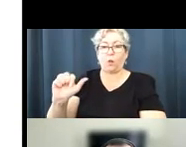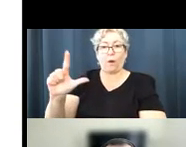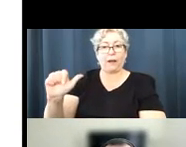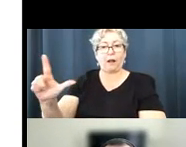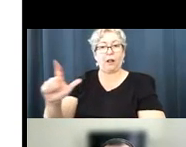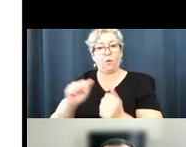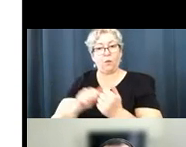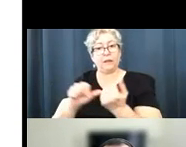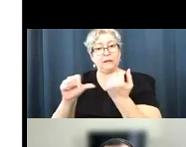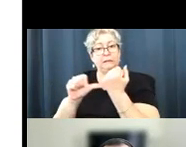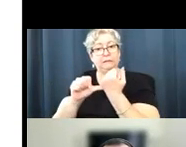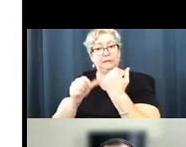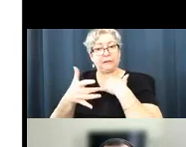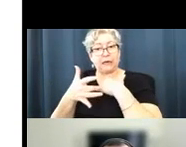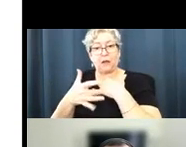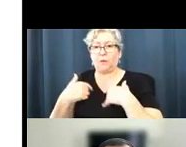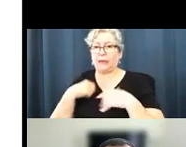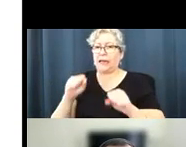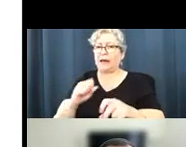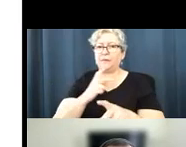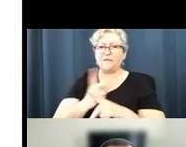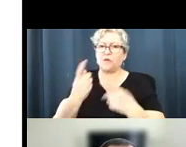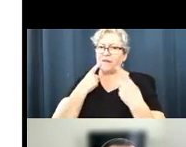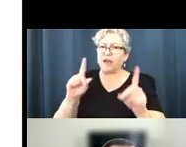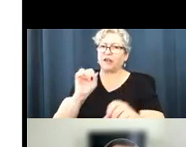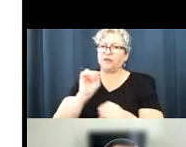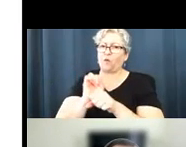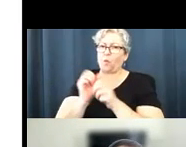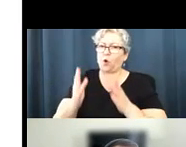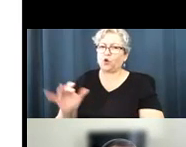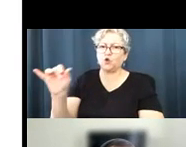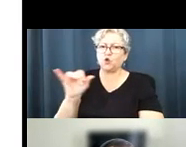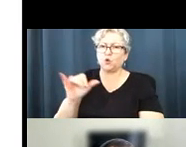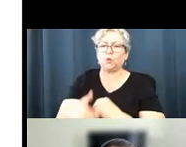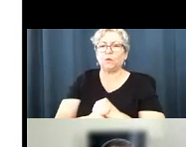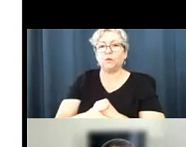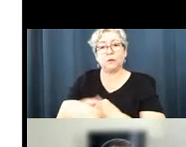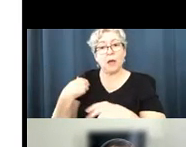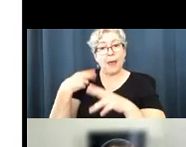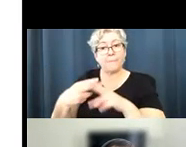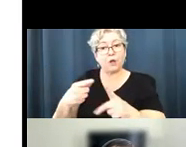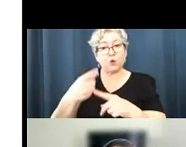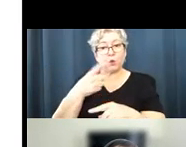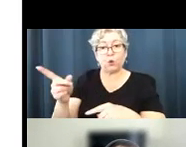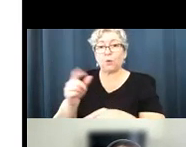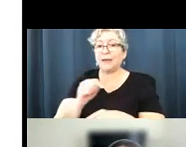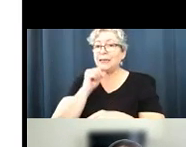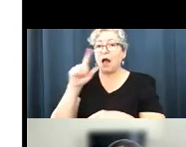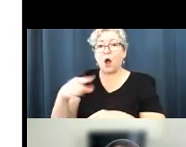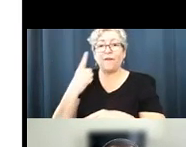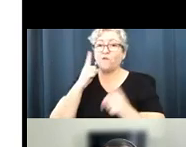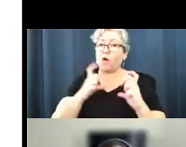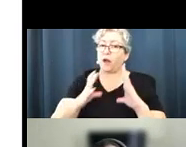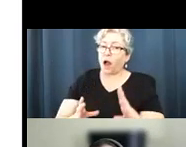Somos muy fieles, especialmente usando esta tecnología que nos asiste, podemos hacer nuestro trabajo muy bien.